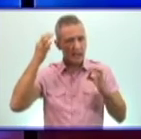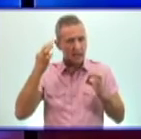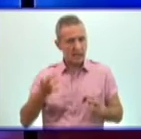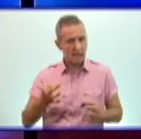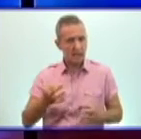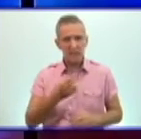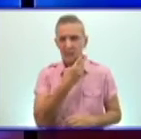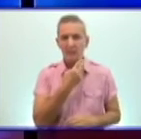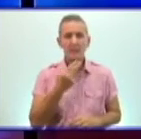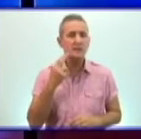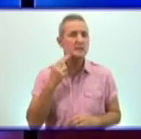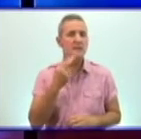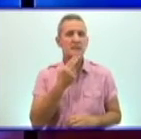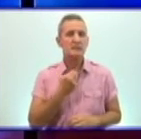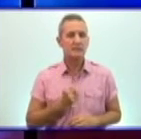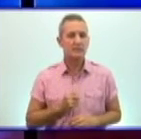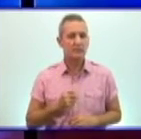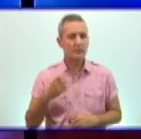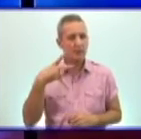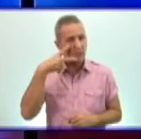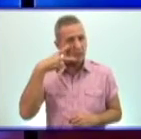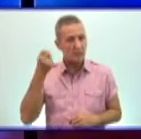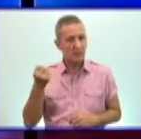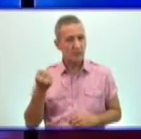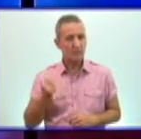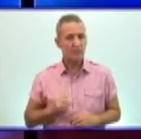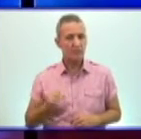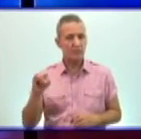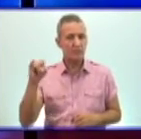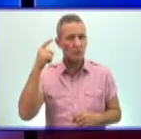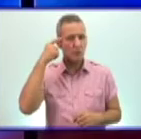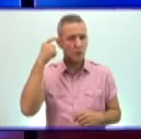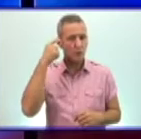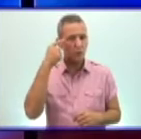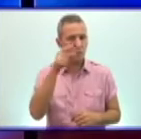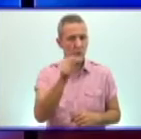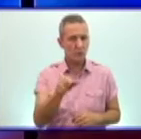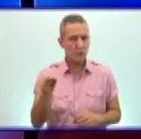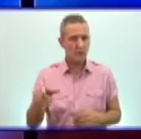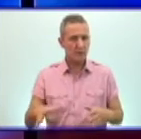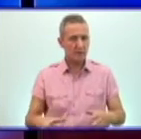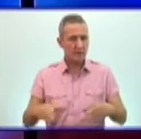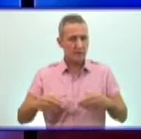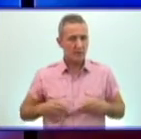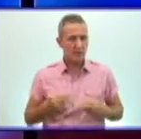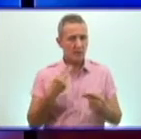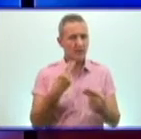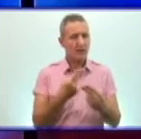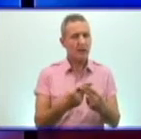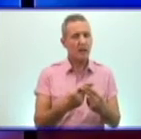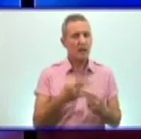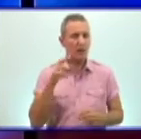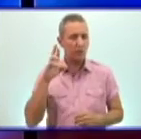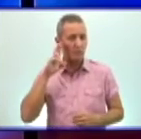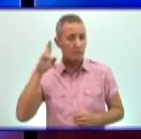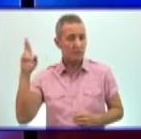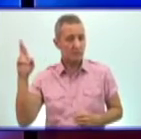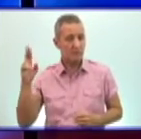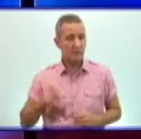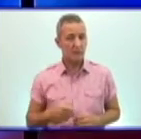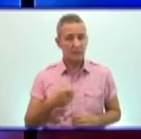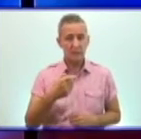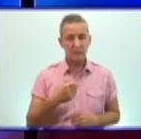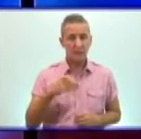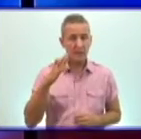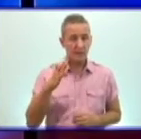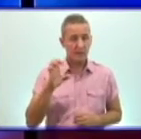un preámbulo que desconoce sus ideólogos porque lo que se asume es la confianza revolucionaria. ¿Qué cosa es fe ciega y qué